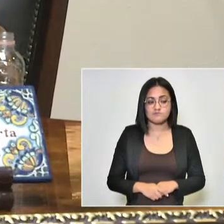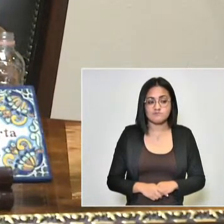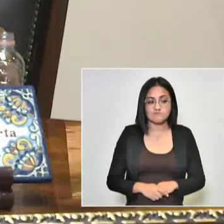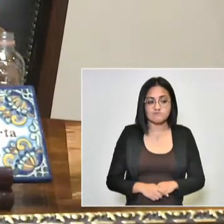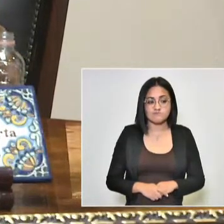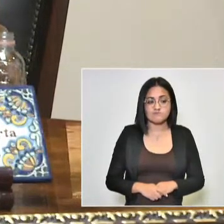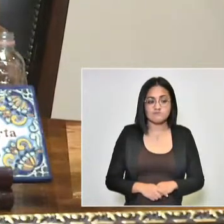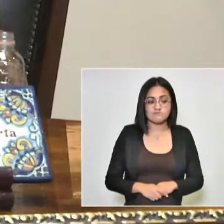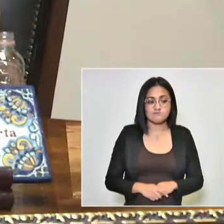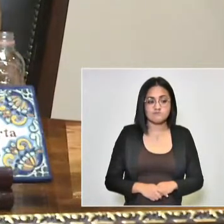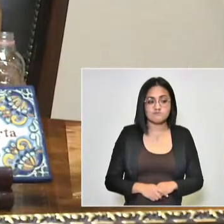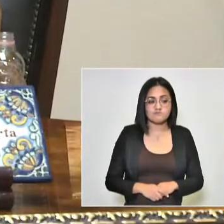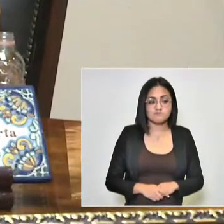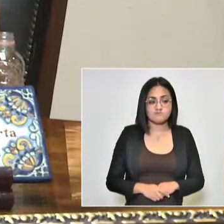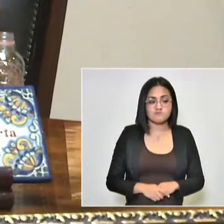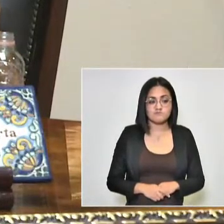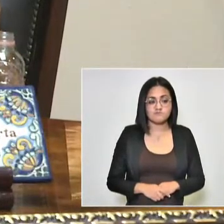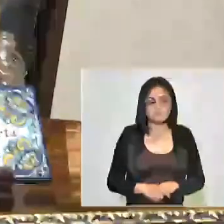¿sí?